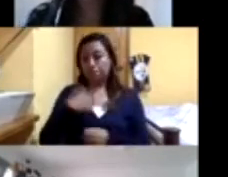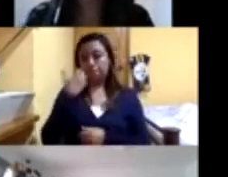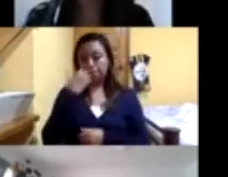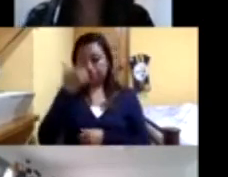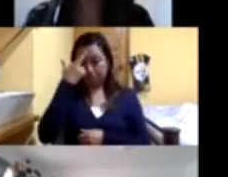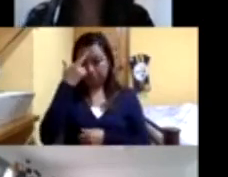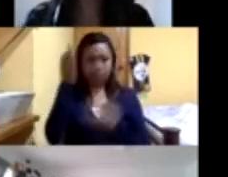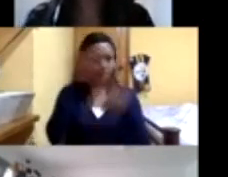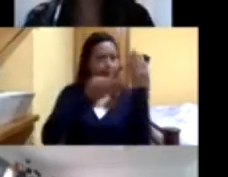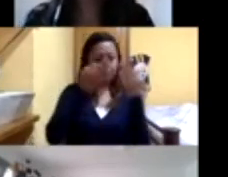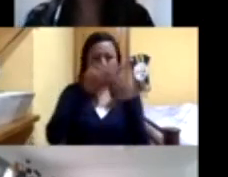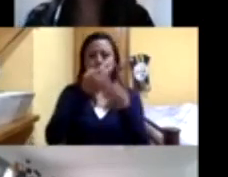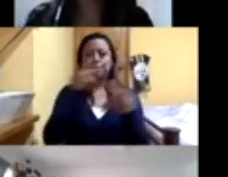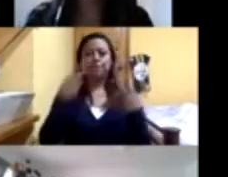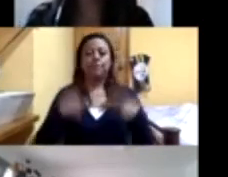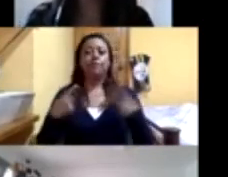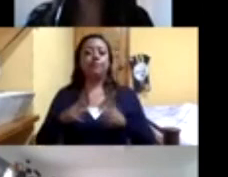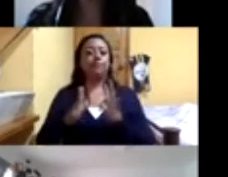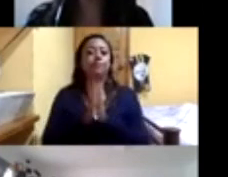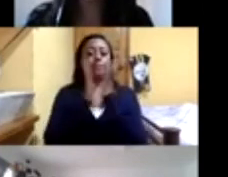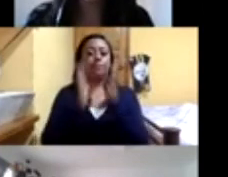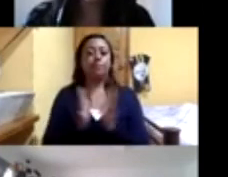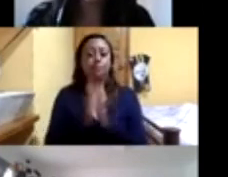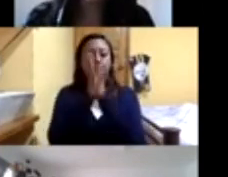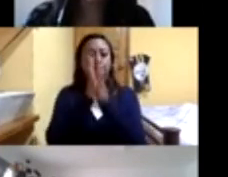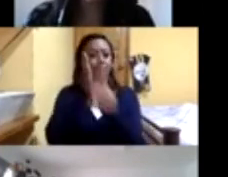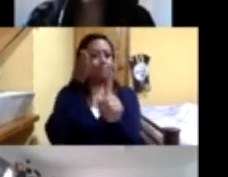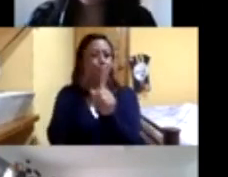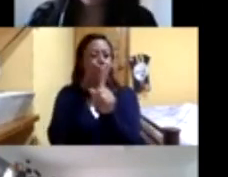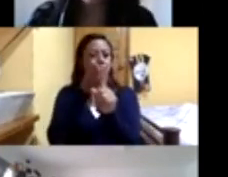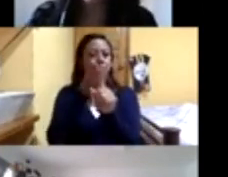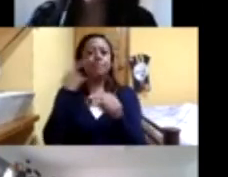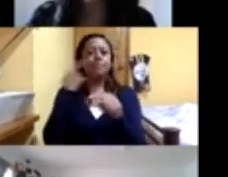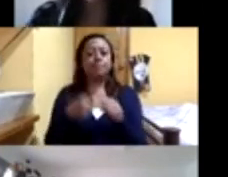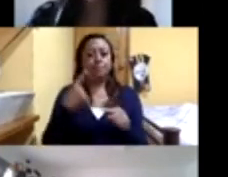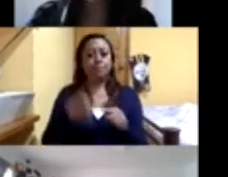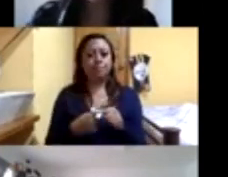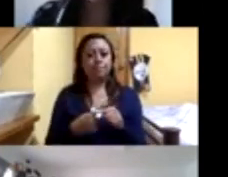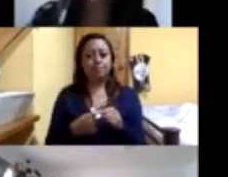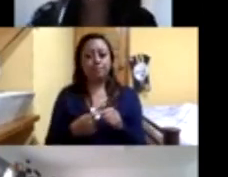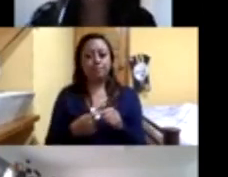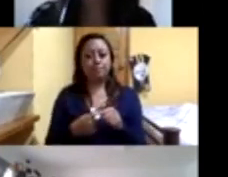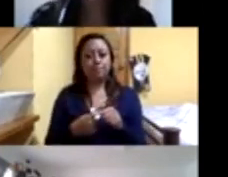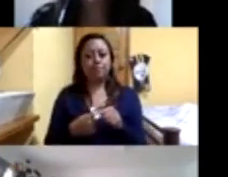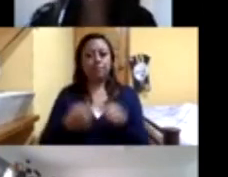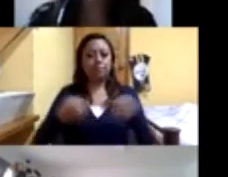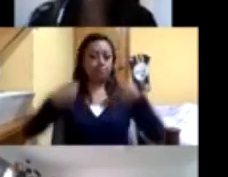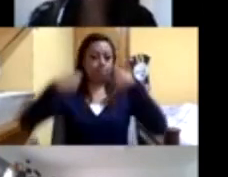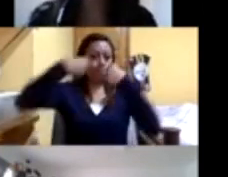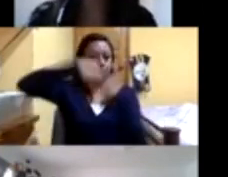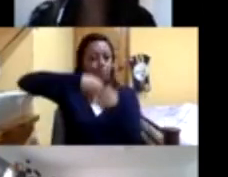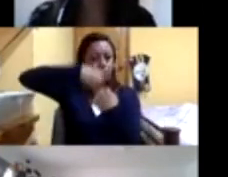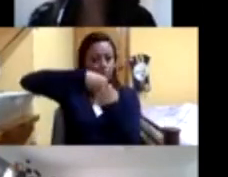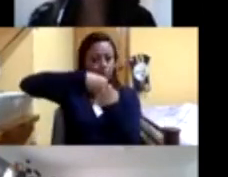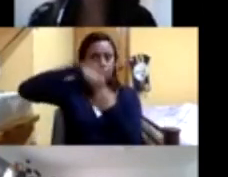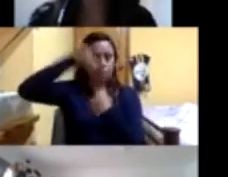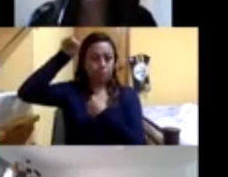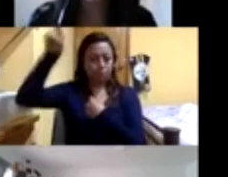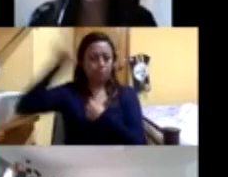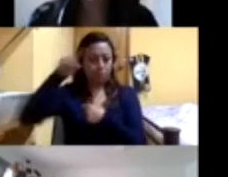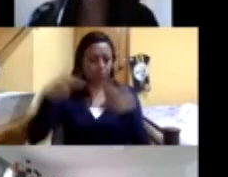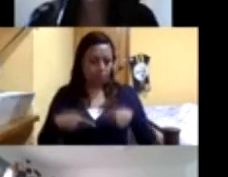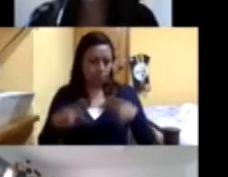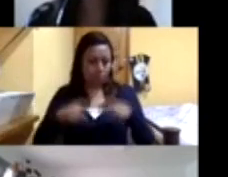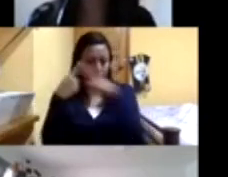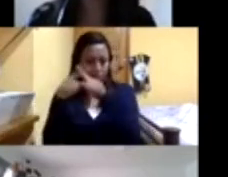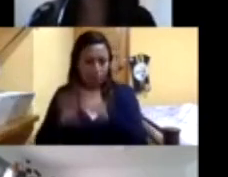participantes, específicamente las que se encuentran en la frontera, mano a mano con los particulares, con las personas mayores,